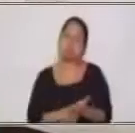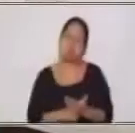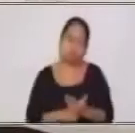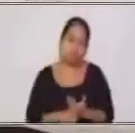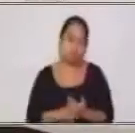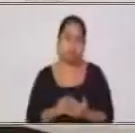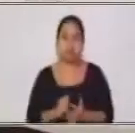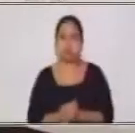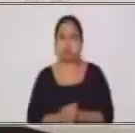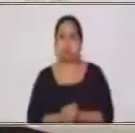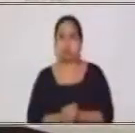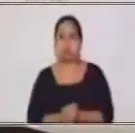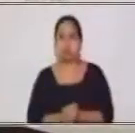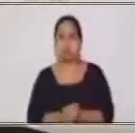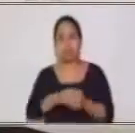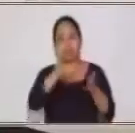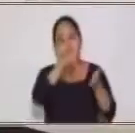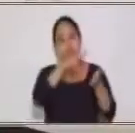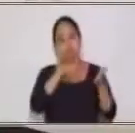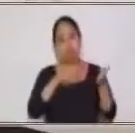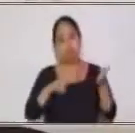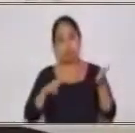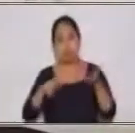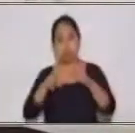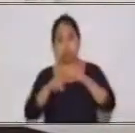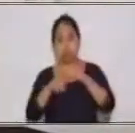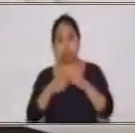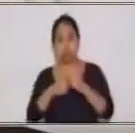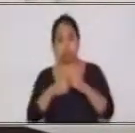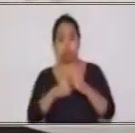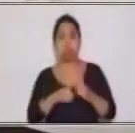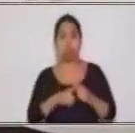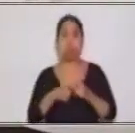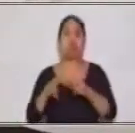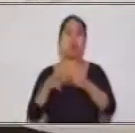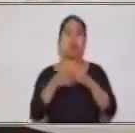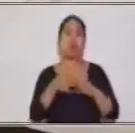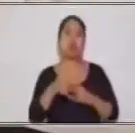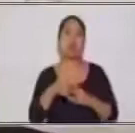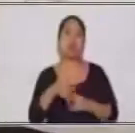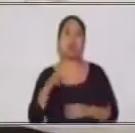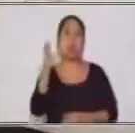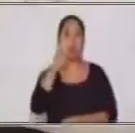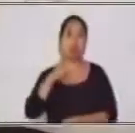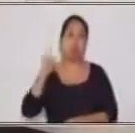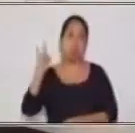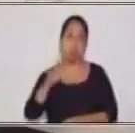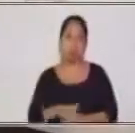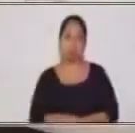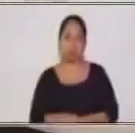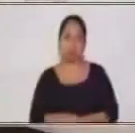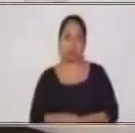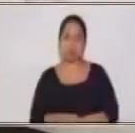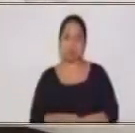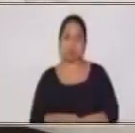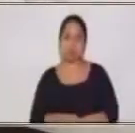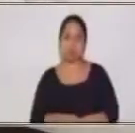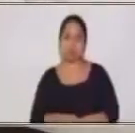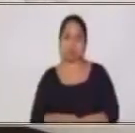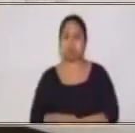estas corrientes literarias surgieron en Europa. La mayoría les digo porque a excepción del